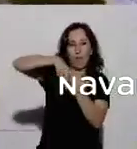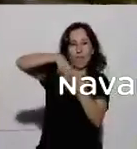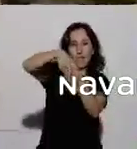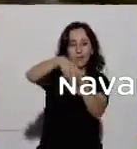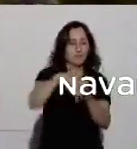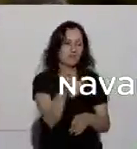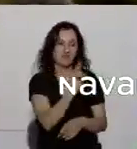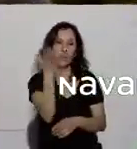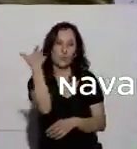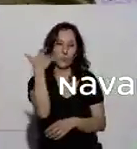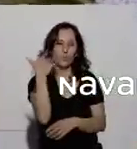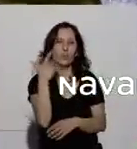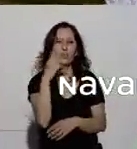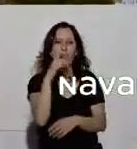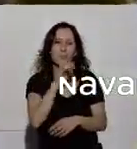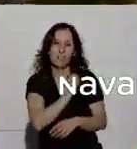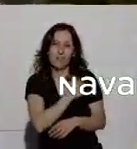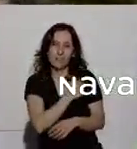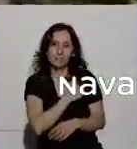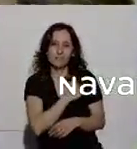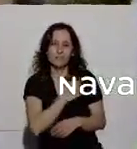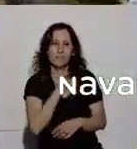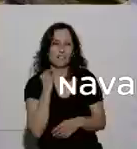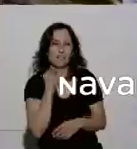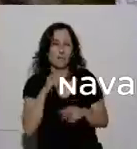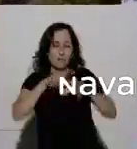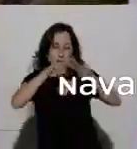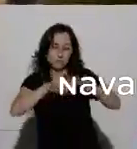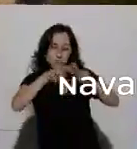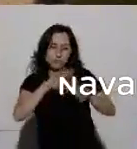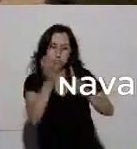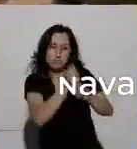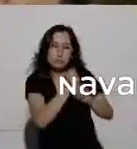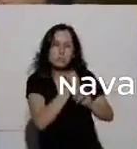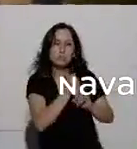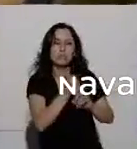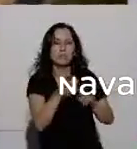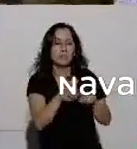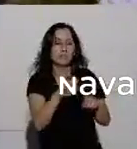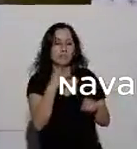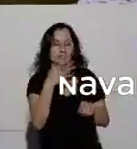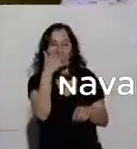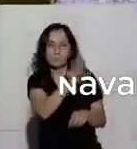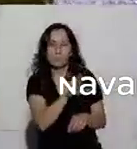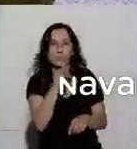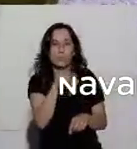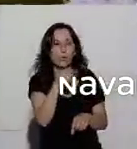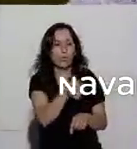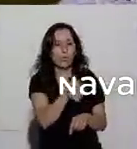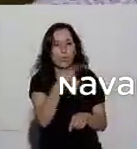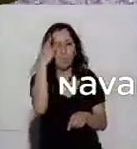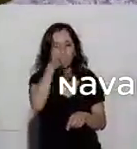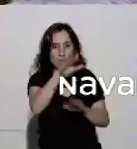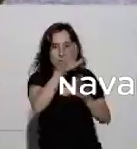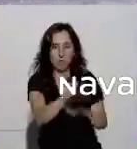Para ellos la brujería era, pues eso, como adoración al demonio, como si los seguidores del demonio estuviesen esparcidos por la faz de la tierra y